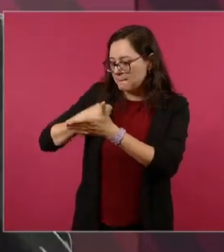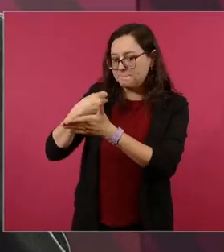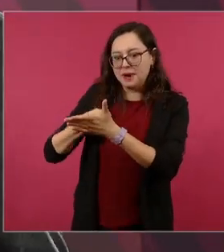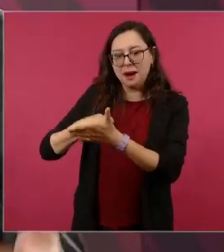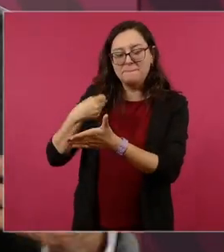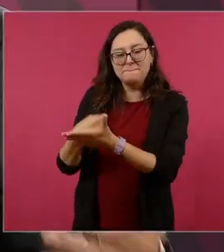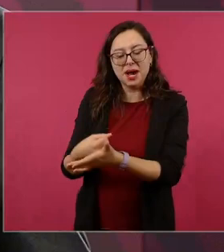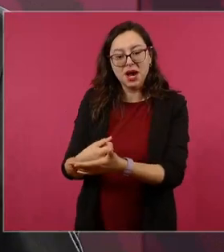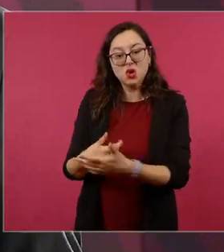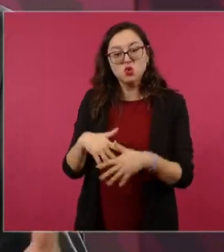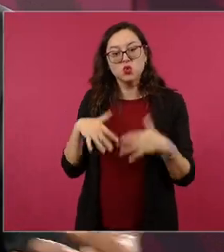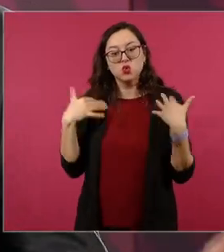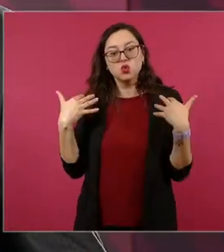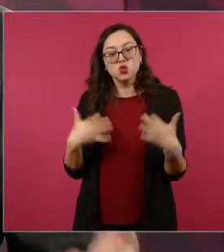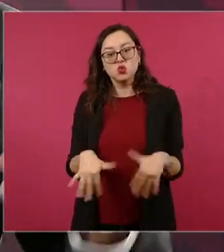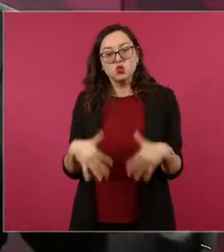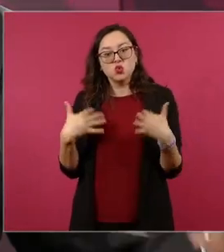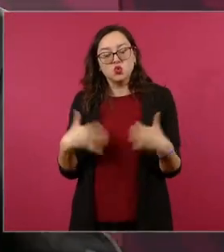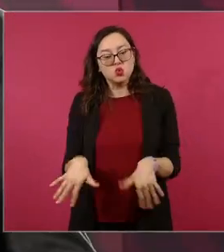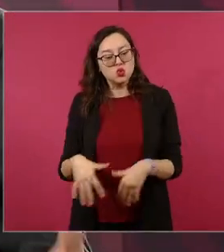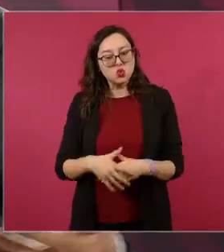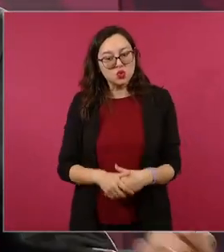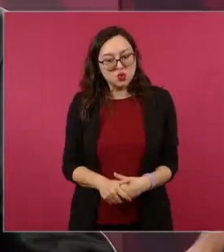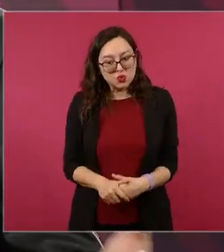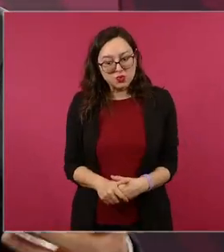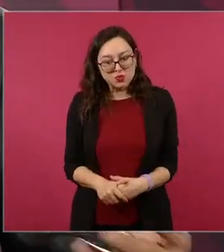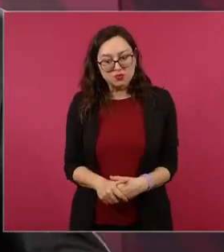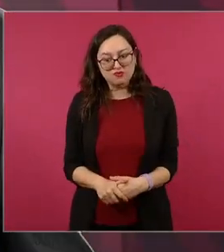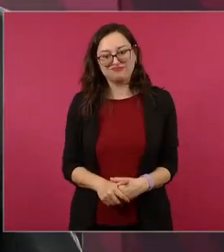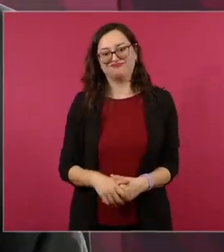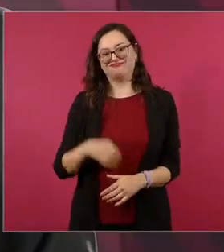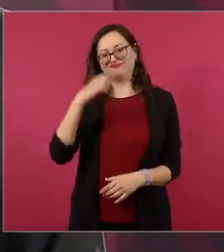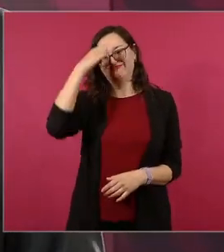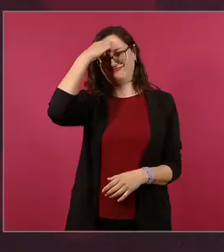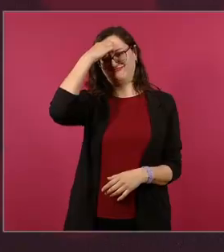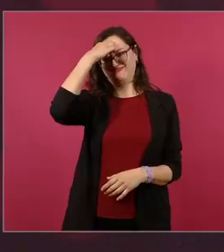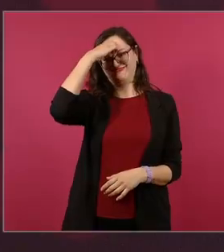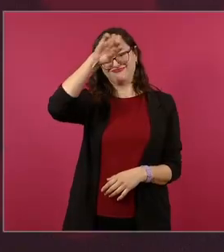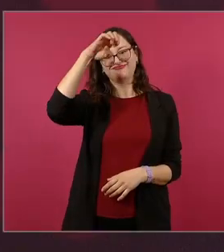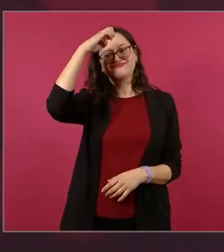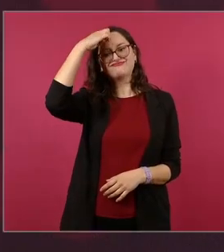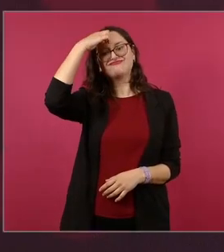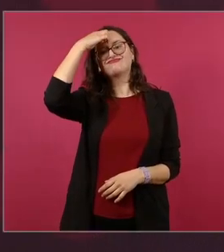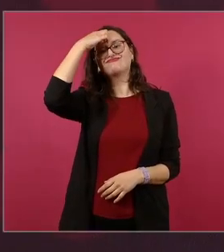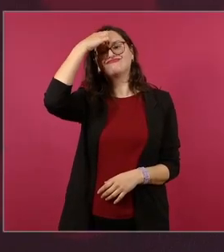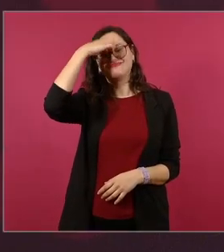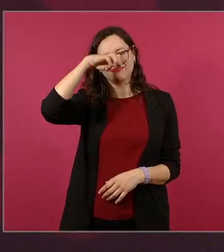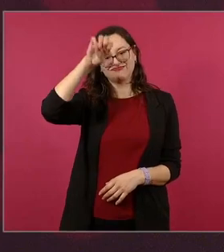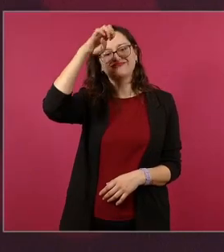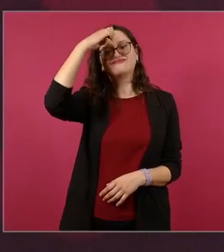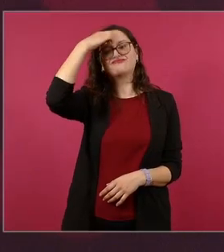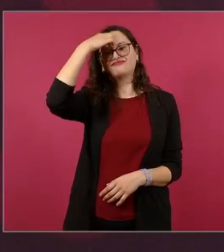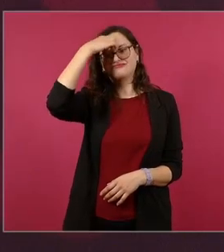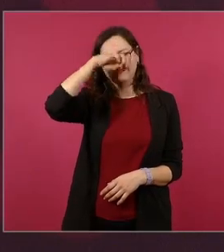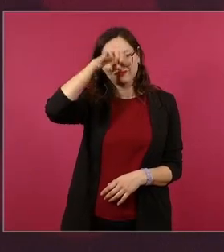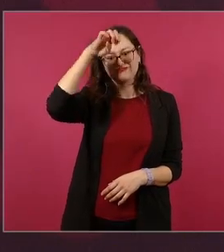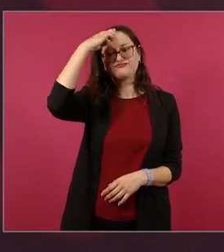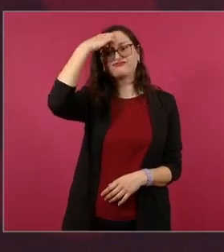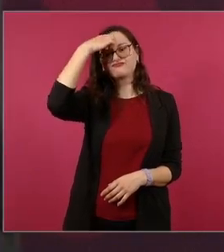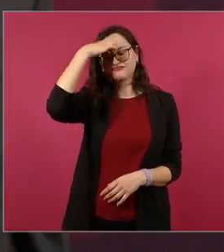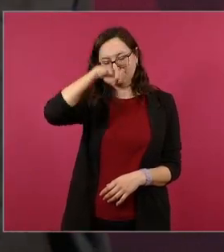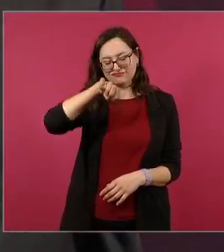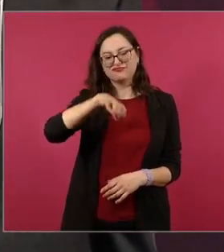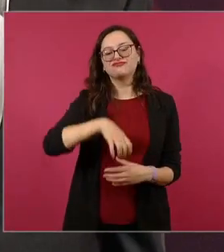Es una mujer con mucha experiencia en el